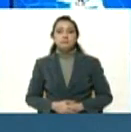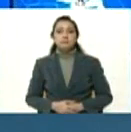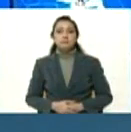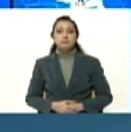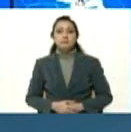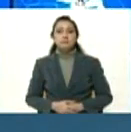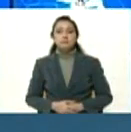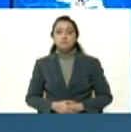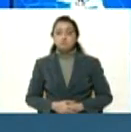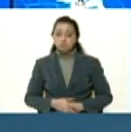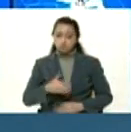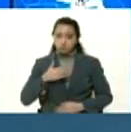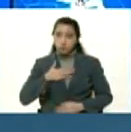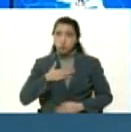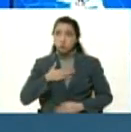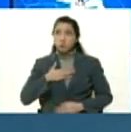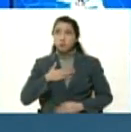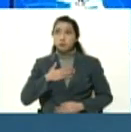Estoy revisando aquí,